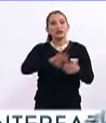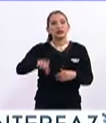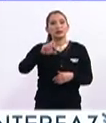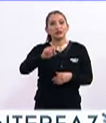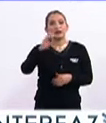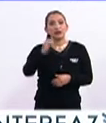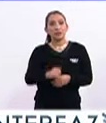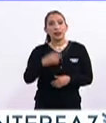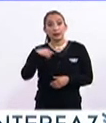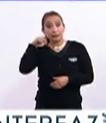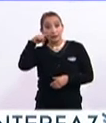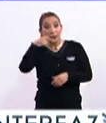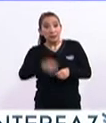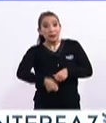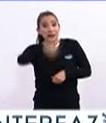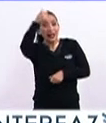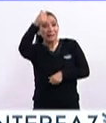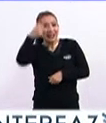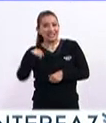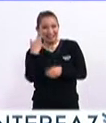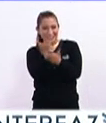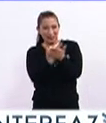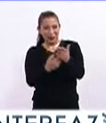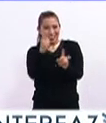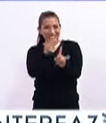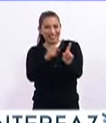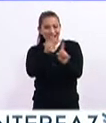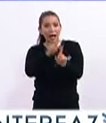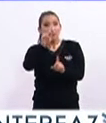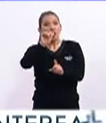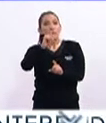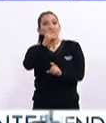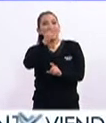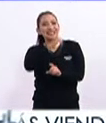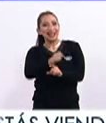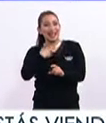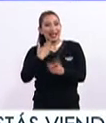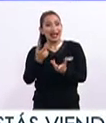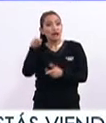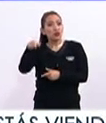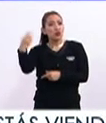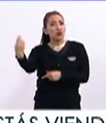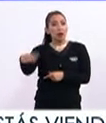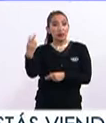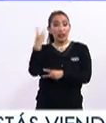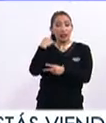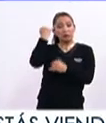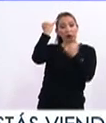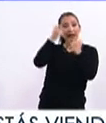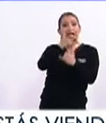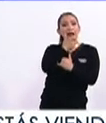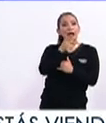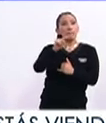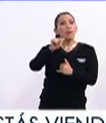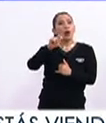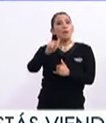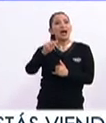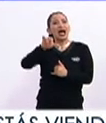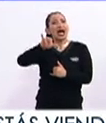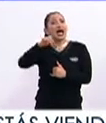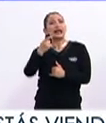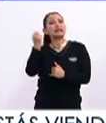En 1929 aparece por primera vez la tira cómica de Popeye el Marino. Su nombre proviene del inglés Popeye,